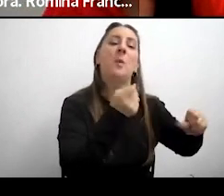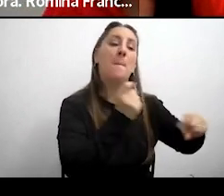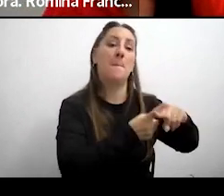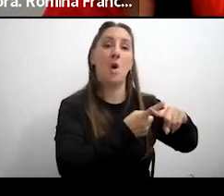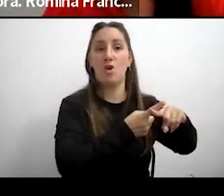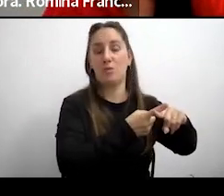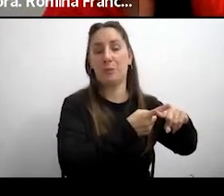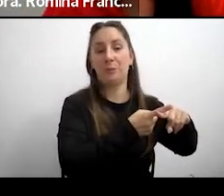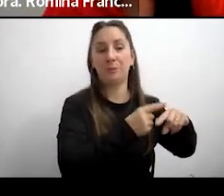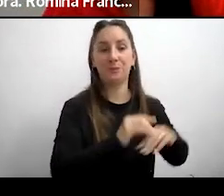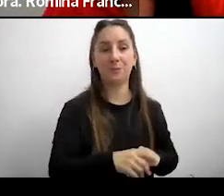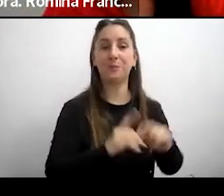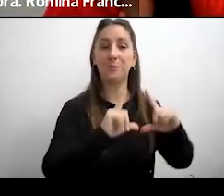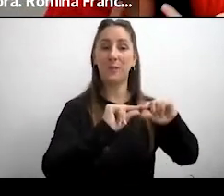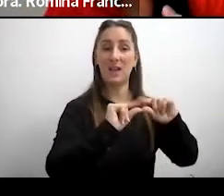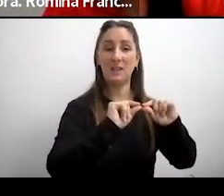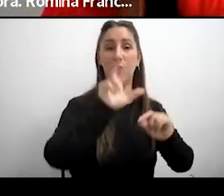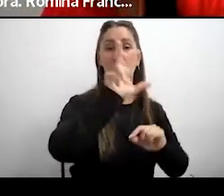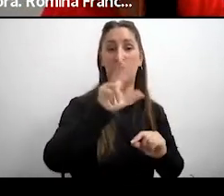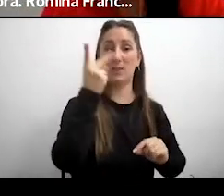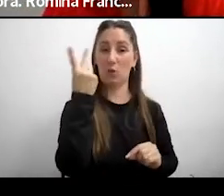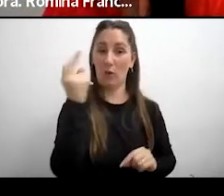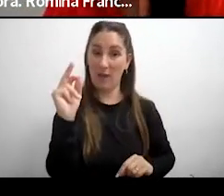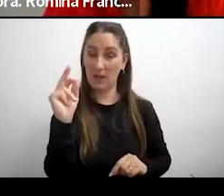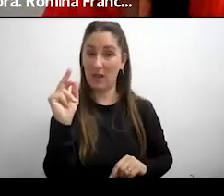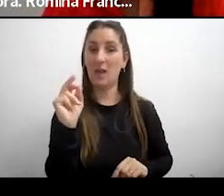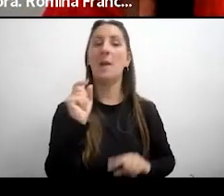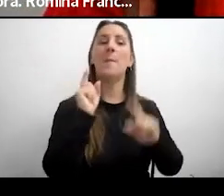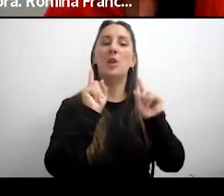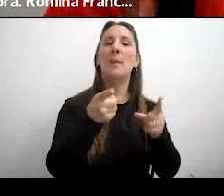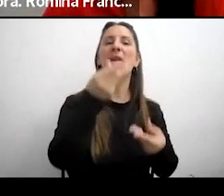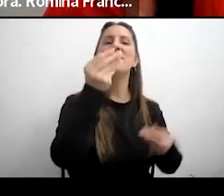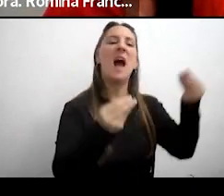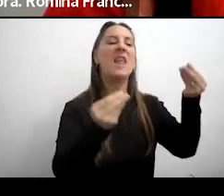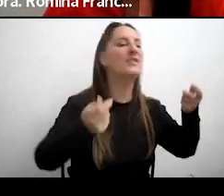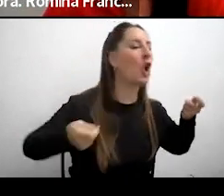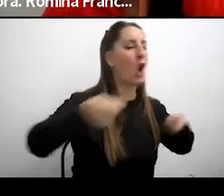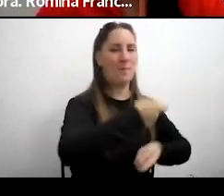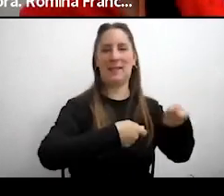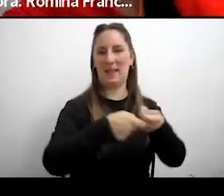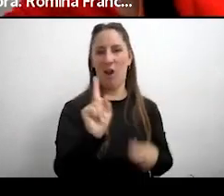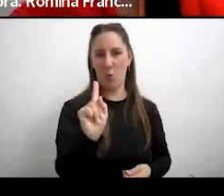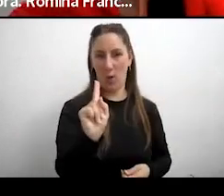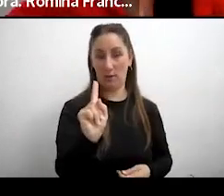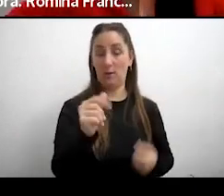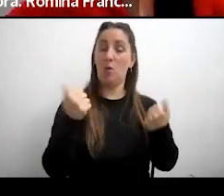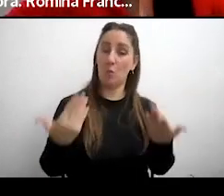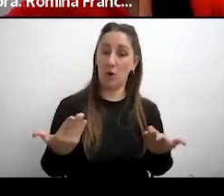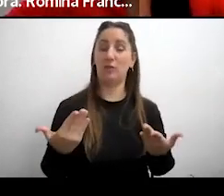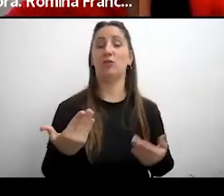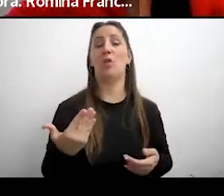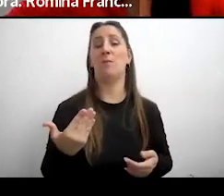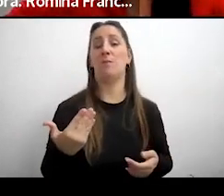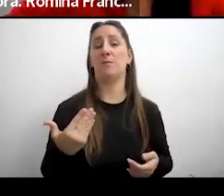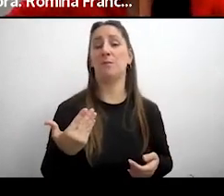consecuencia del artículo 320, pero no significa que sea un balance comercial. Por eso muchas veces, cuando